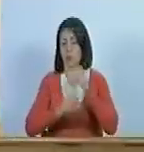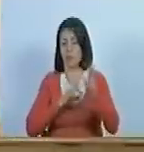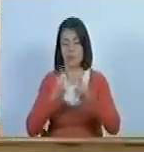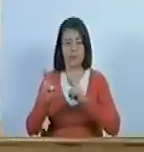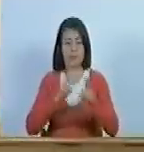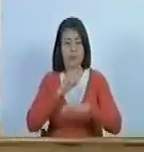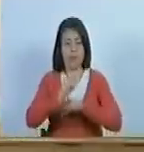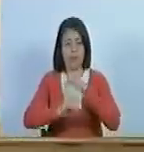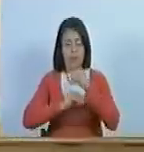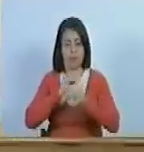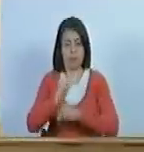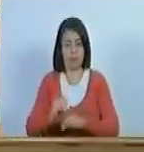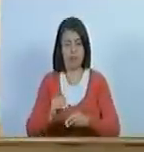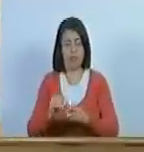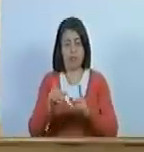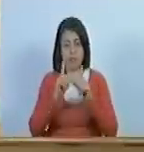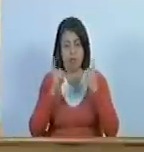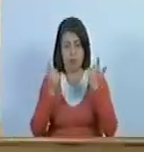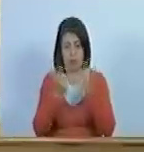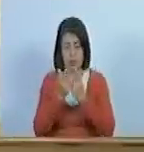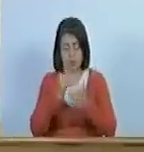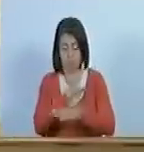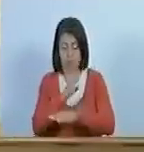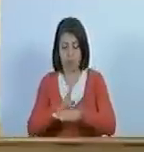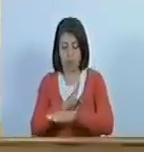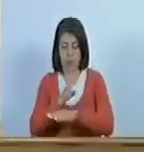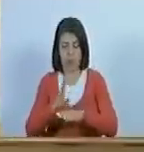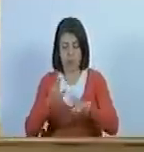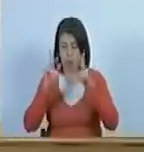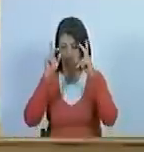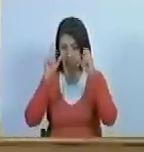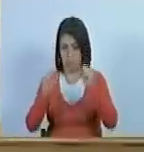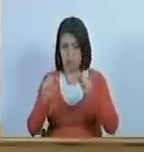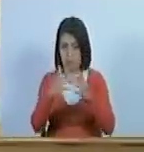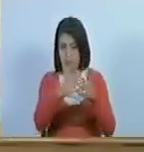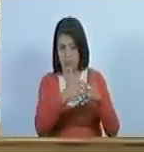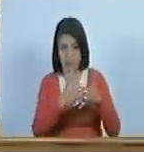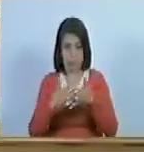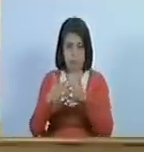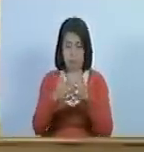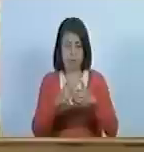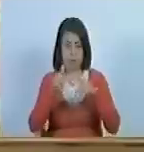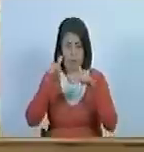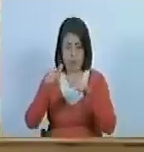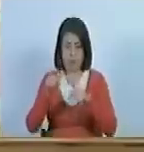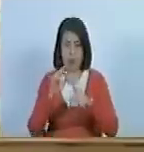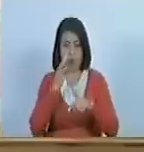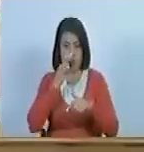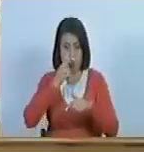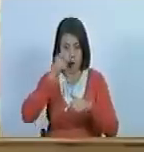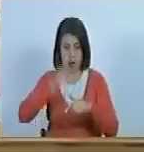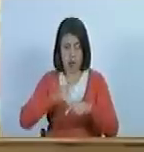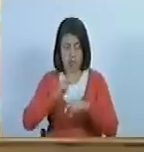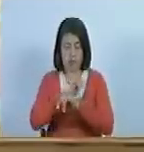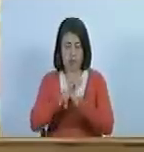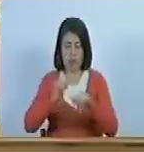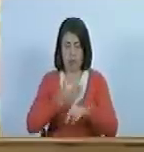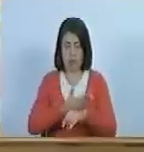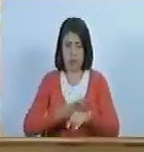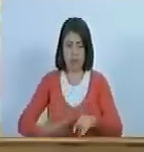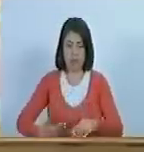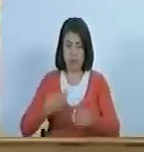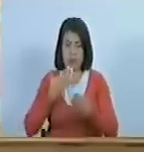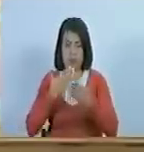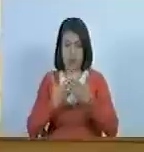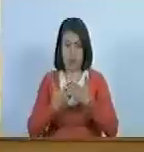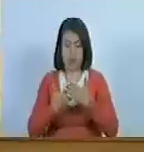relacionadas con la creación de laboratorios biológicos por especialistas estadounidenses en el territorio de Ucrania. Esto, señor presidente.